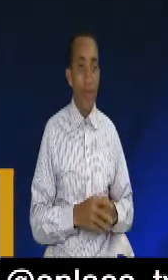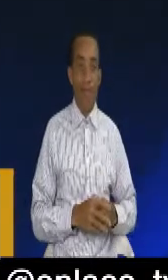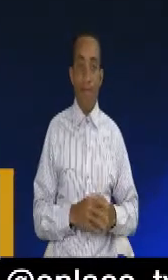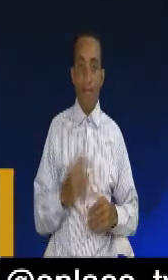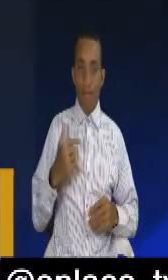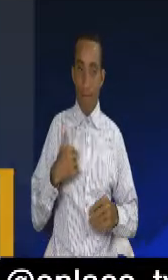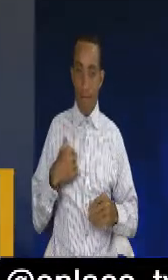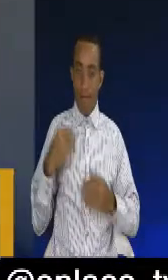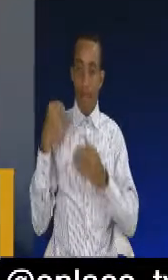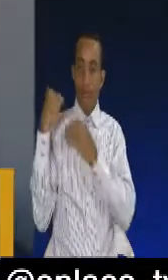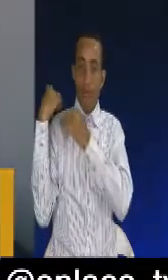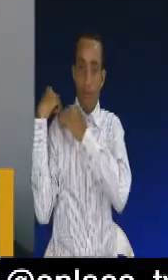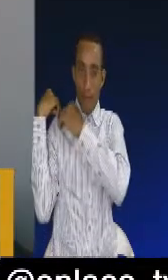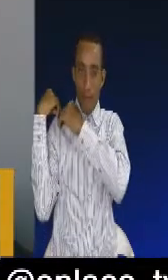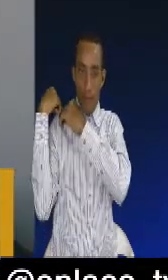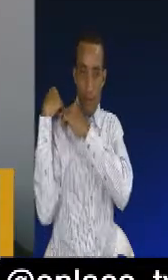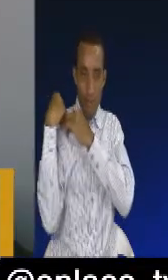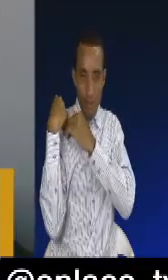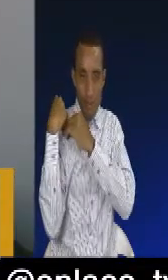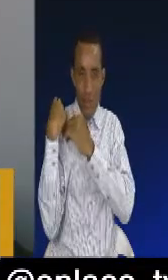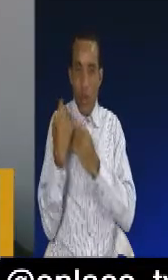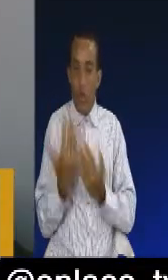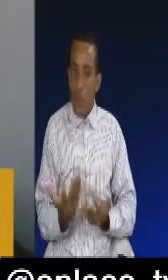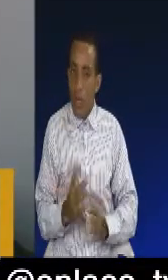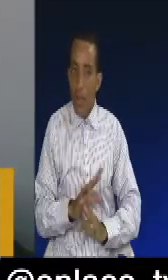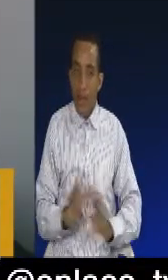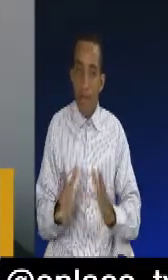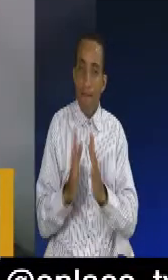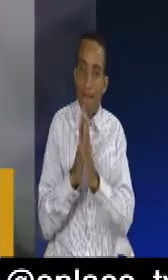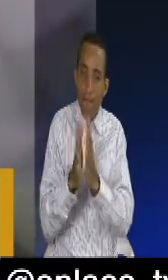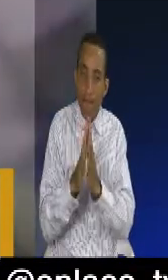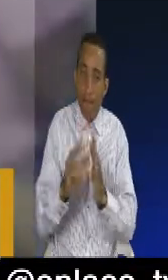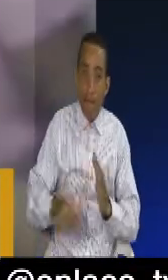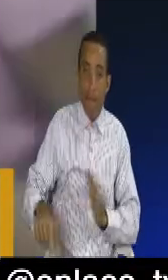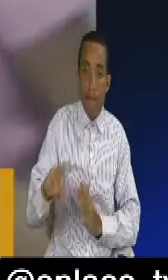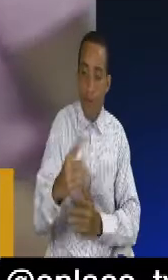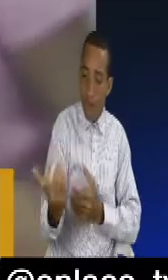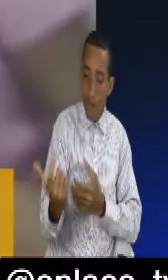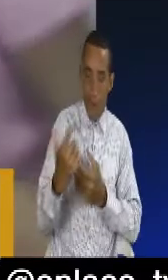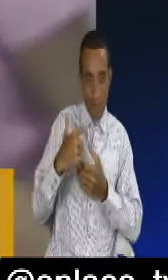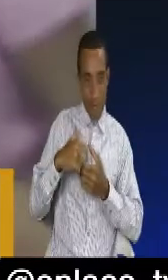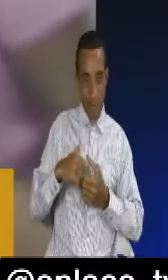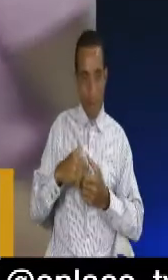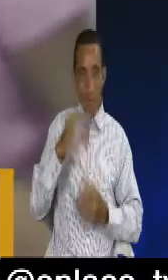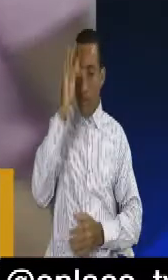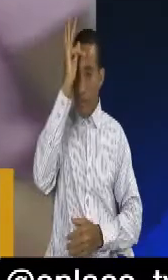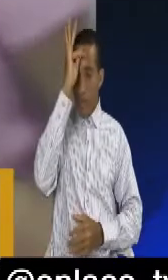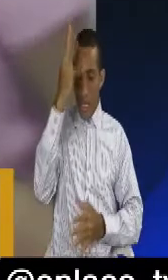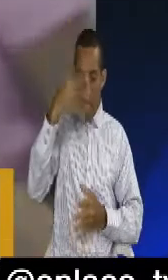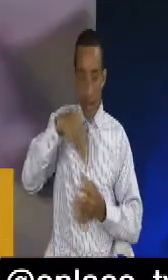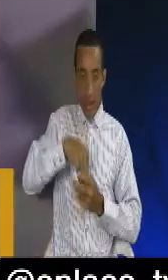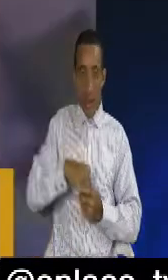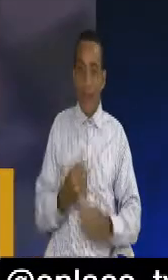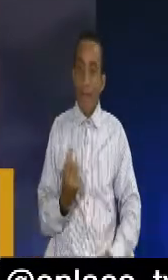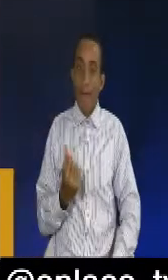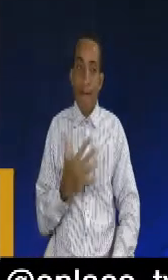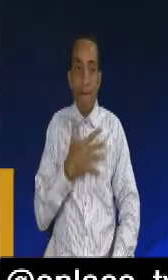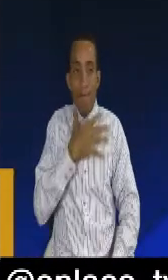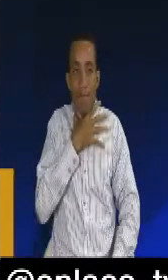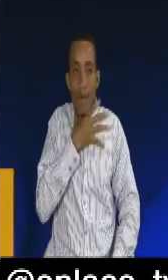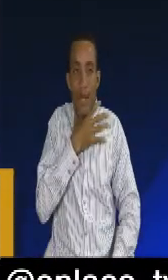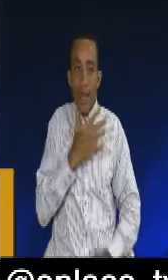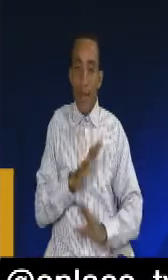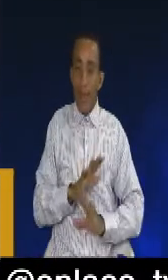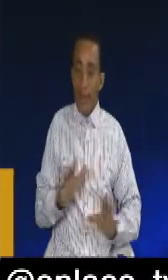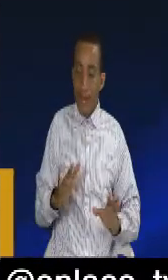es llevar una píldora de felicidad a los pacientes que llegan al hospital y no cuentan con los recursos ni siquiera para